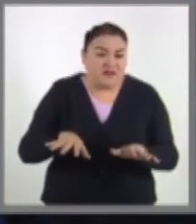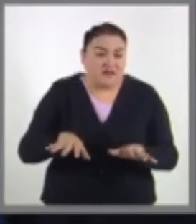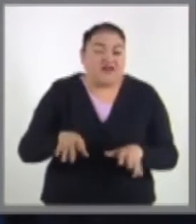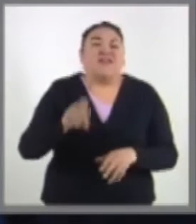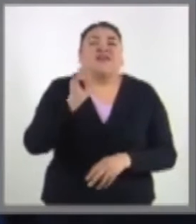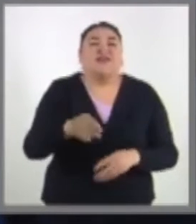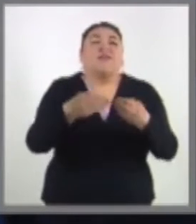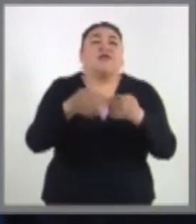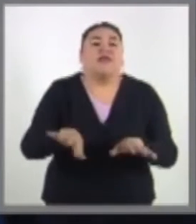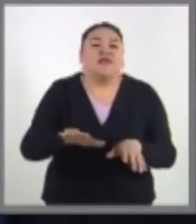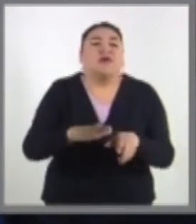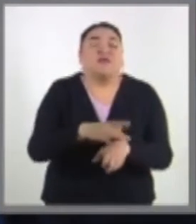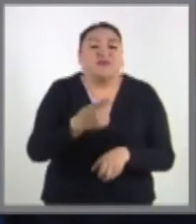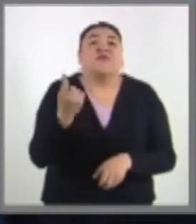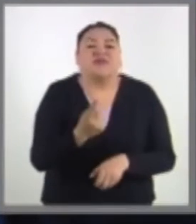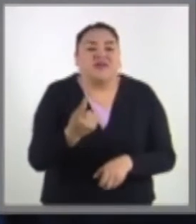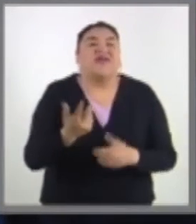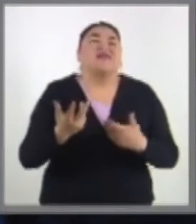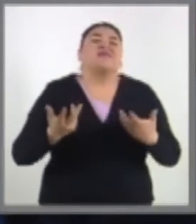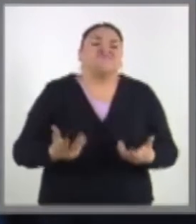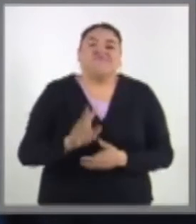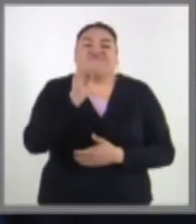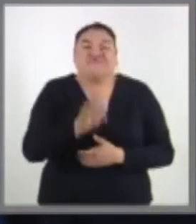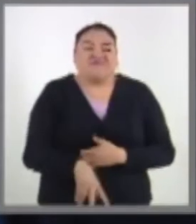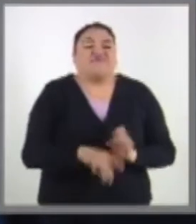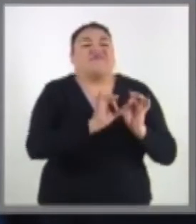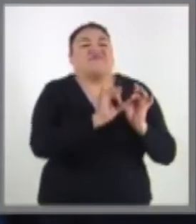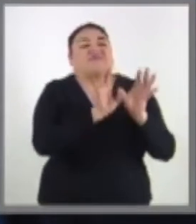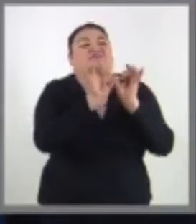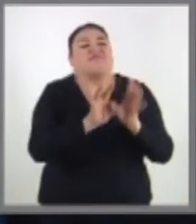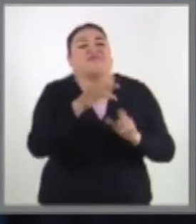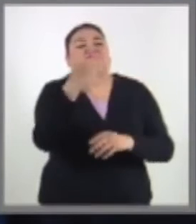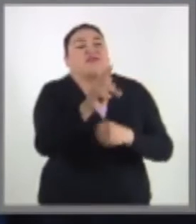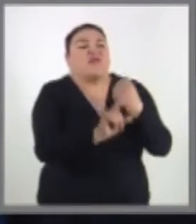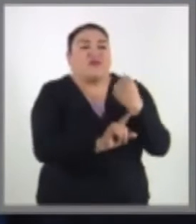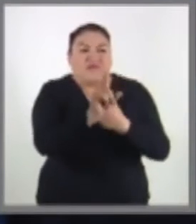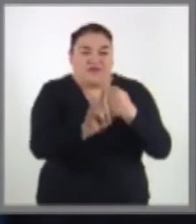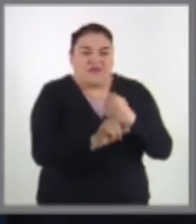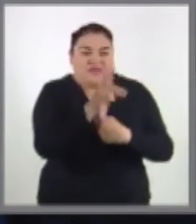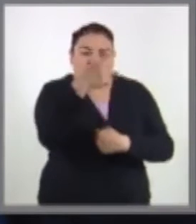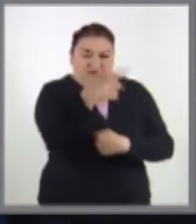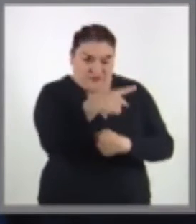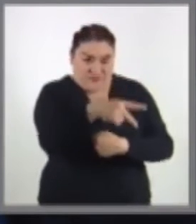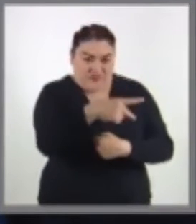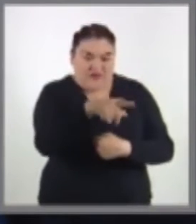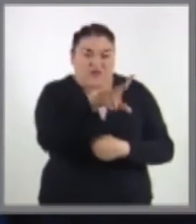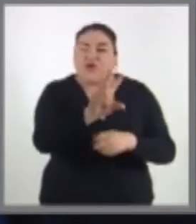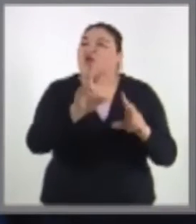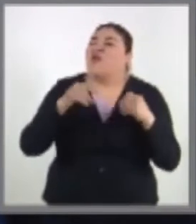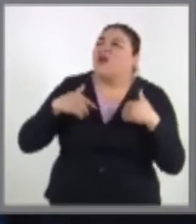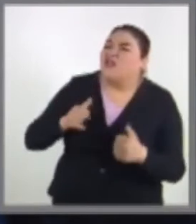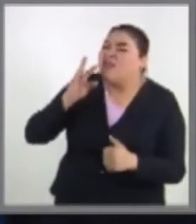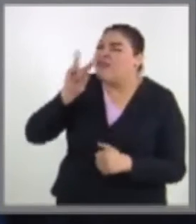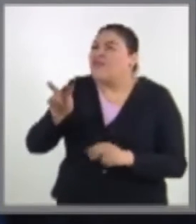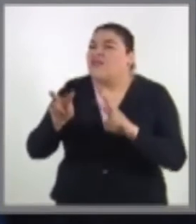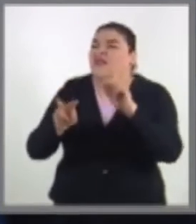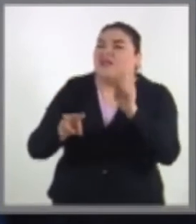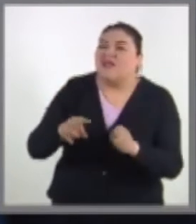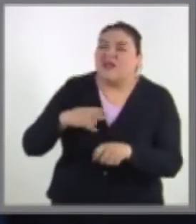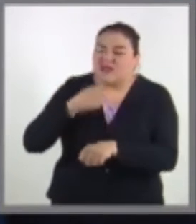verse inmerso en una serie de circunstancias de carácter personal que no le permitieron entender la diferencia entre